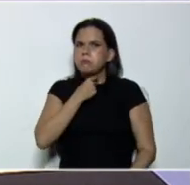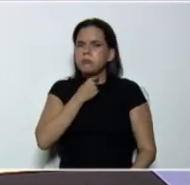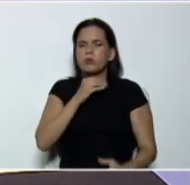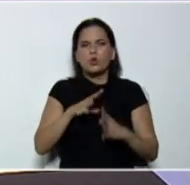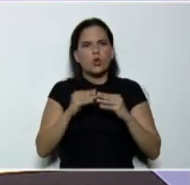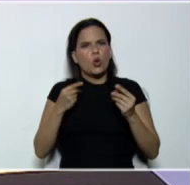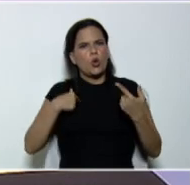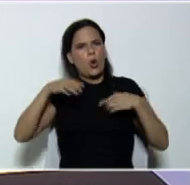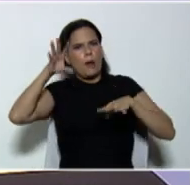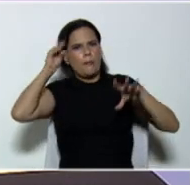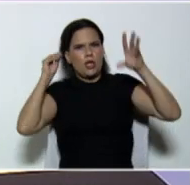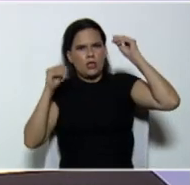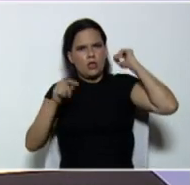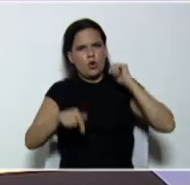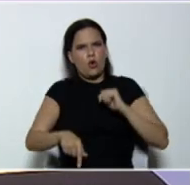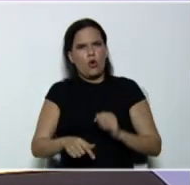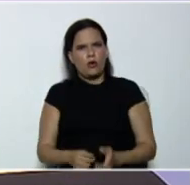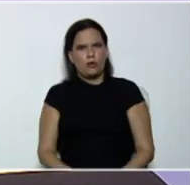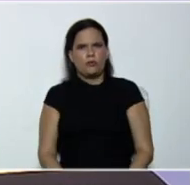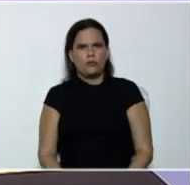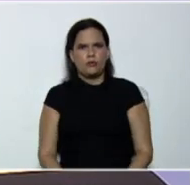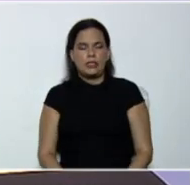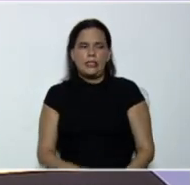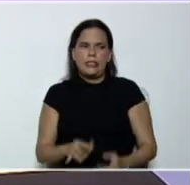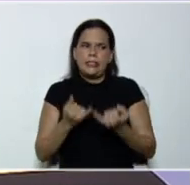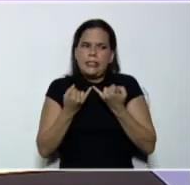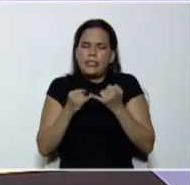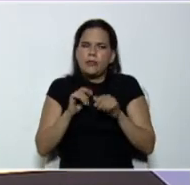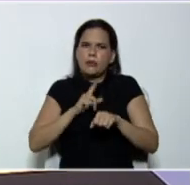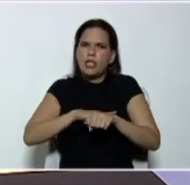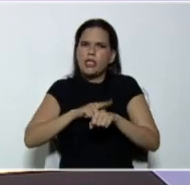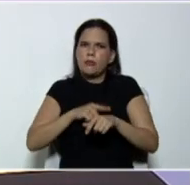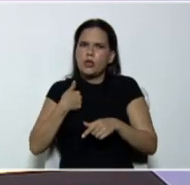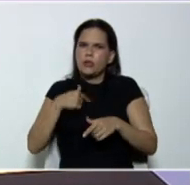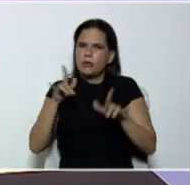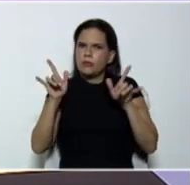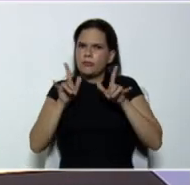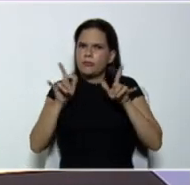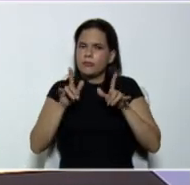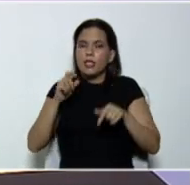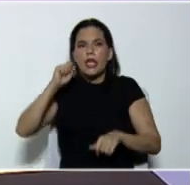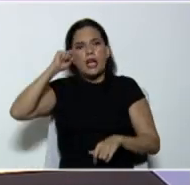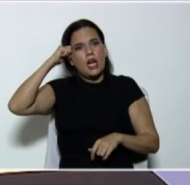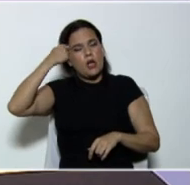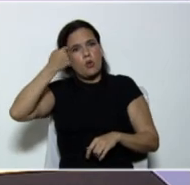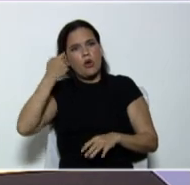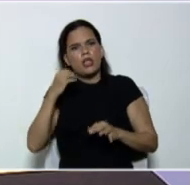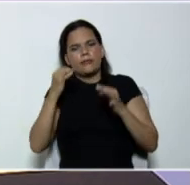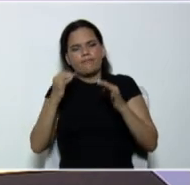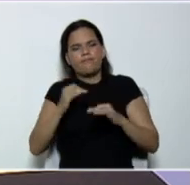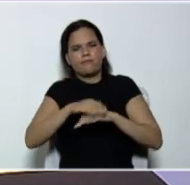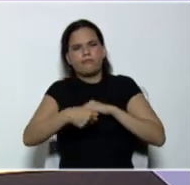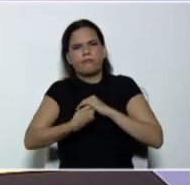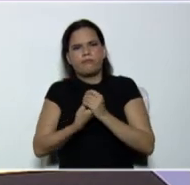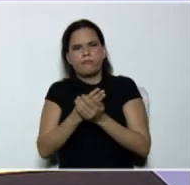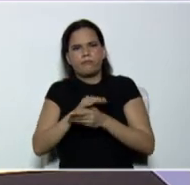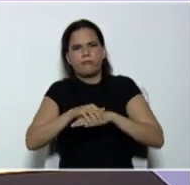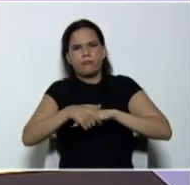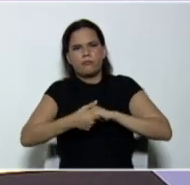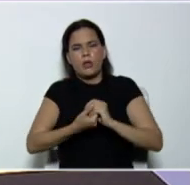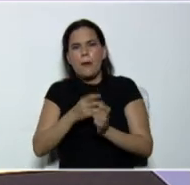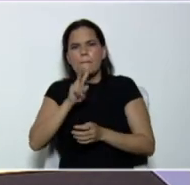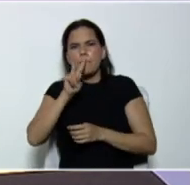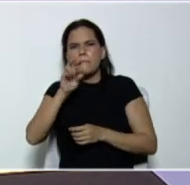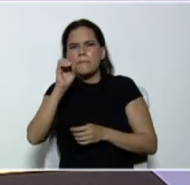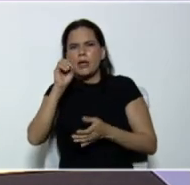hoy. Lamentablemente se acaba el tiempo y nos tenemos que despedir. Recuerden que debemos lavarnos las manos constantemente por